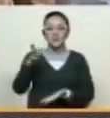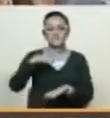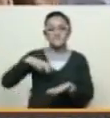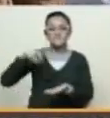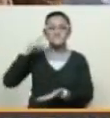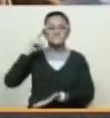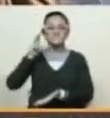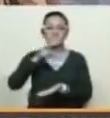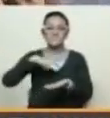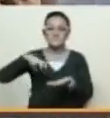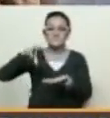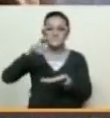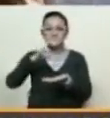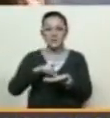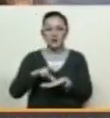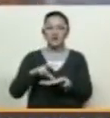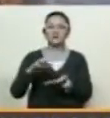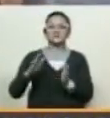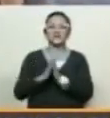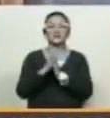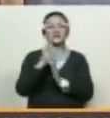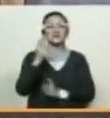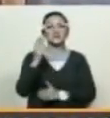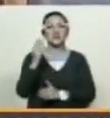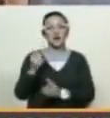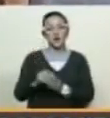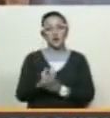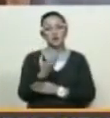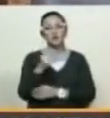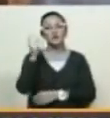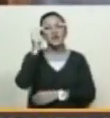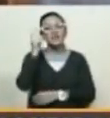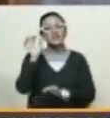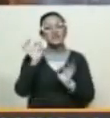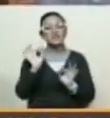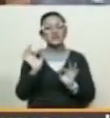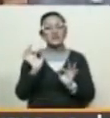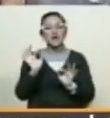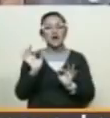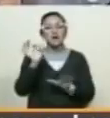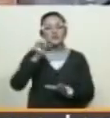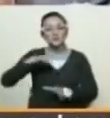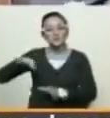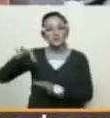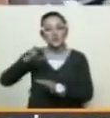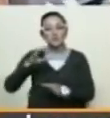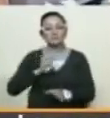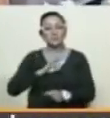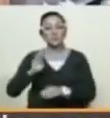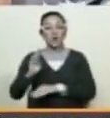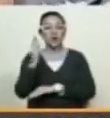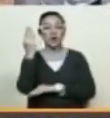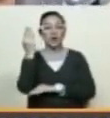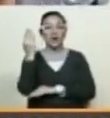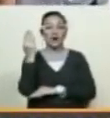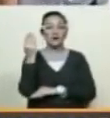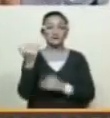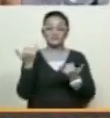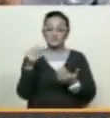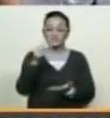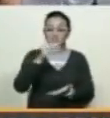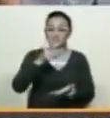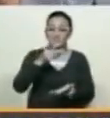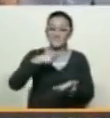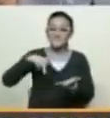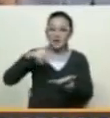Rosa después de una eucaristía, de una misa por el Día del Cultor Larense. Estamos aquí en la plaza con